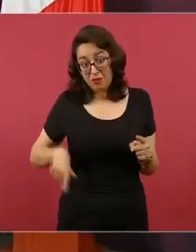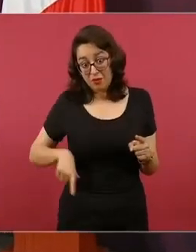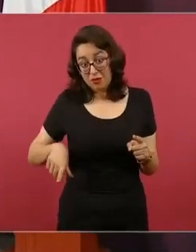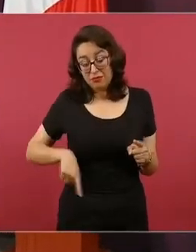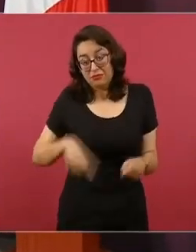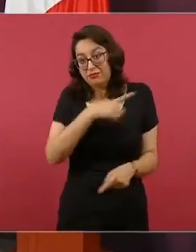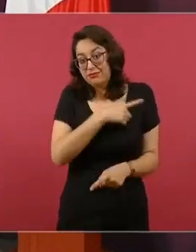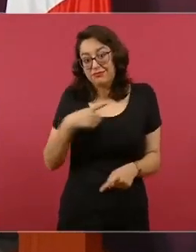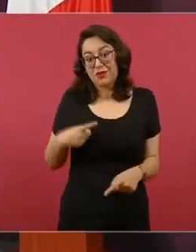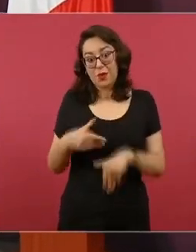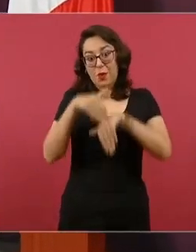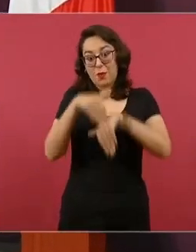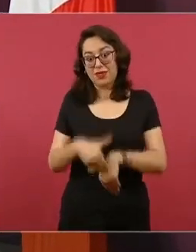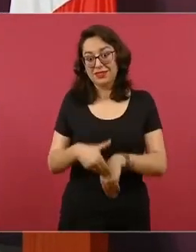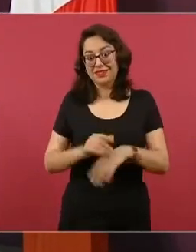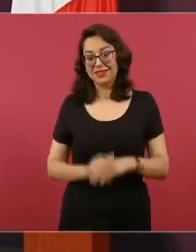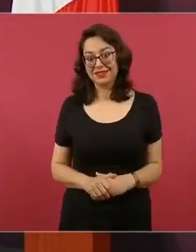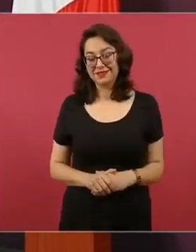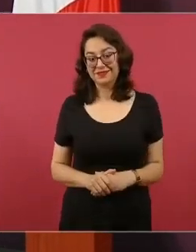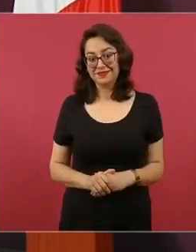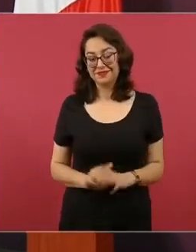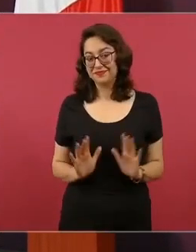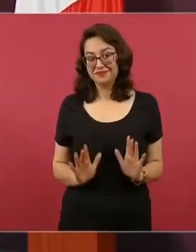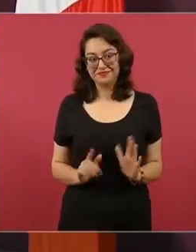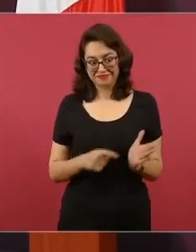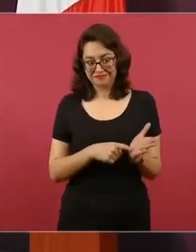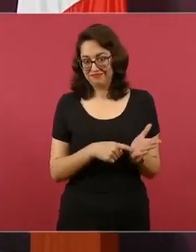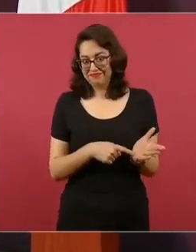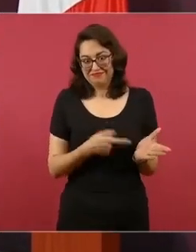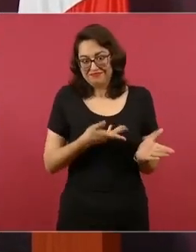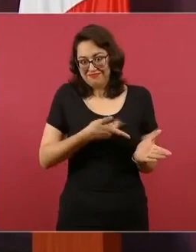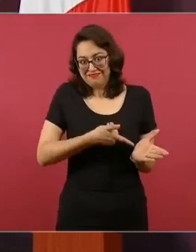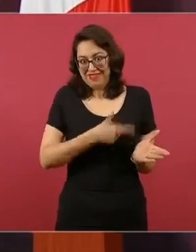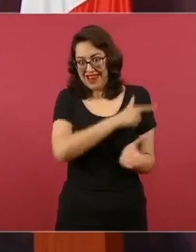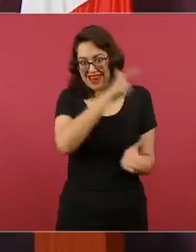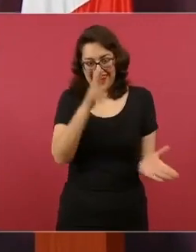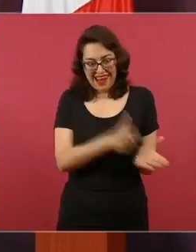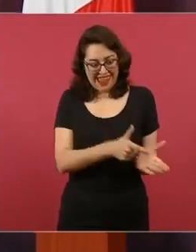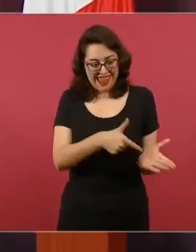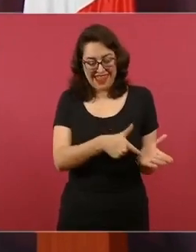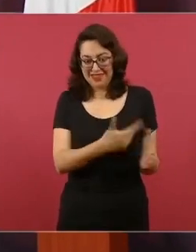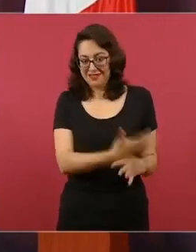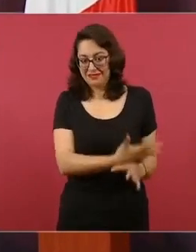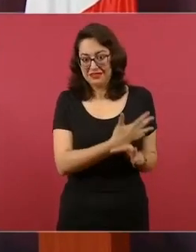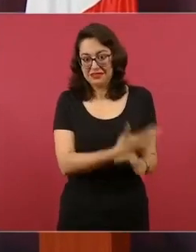que aplicarla, cuando menos notificar de que